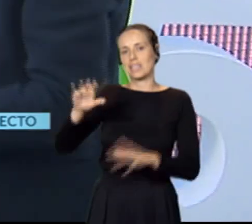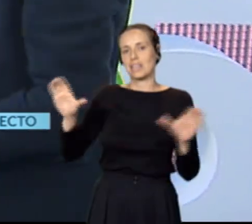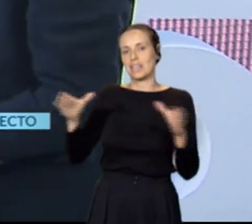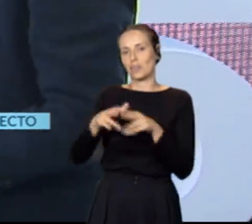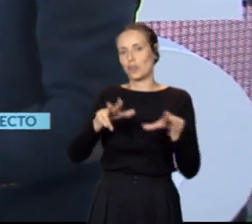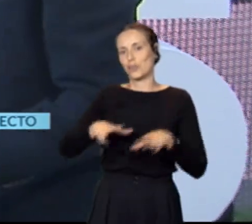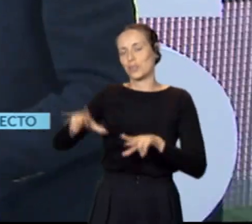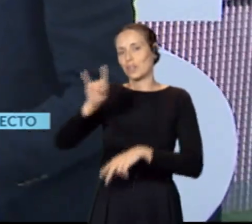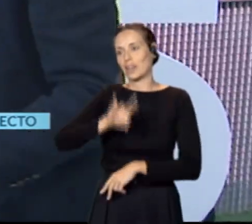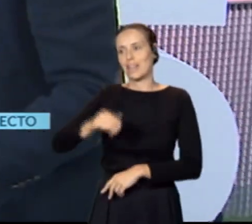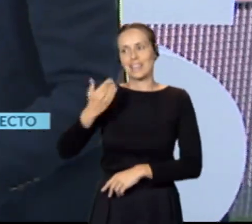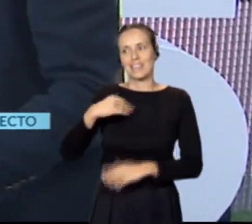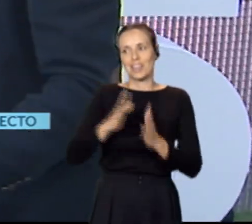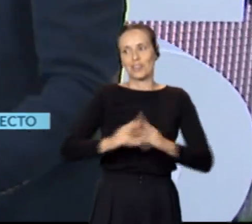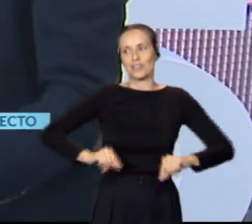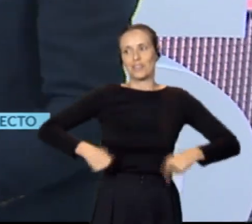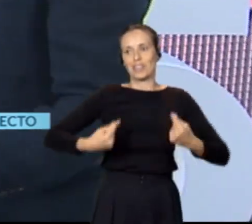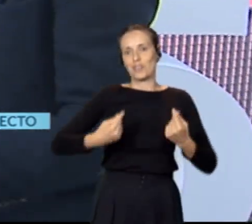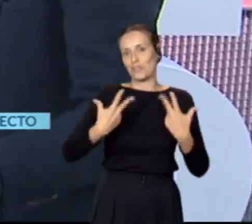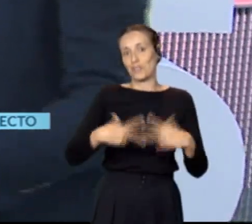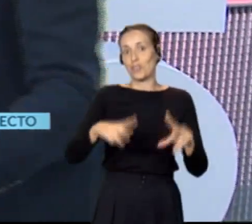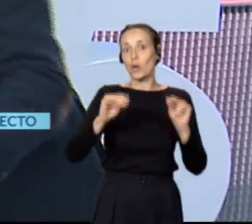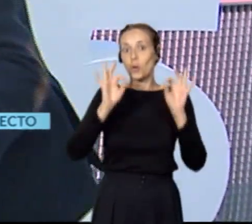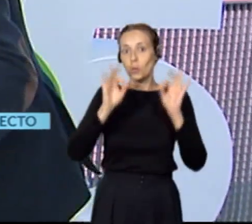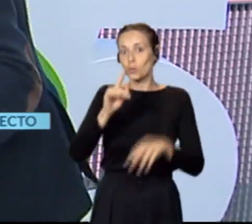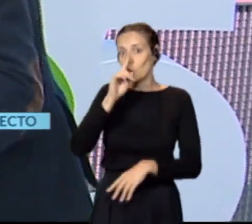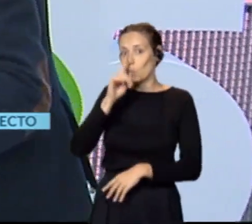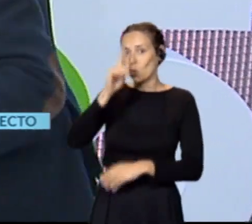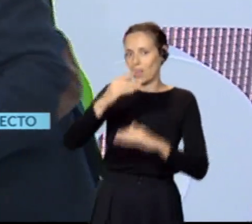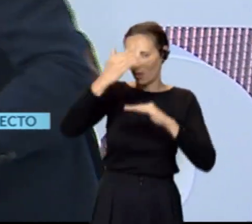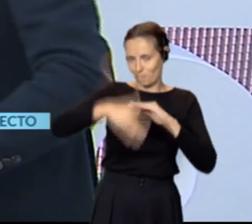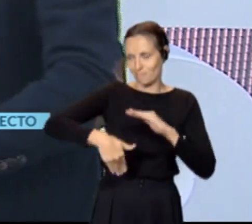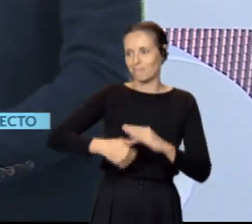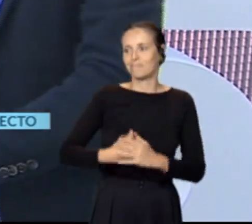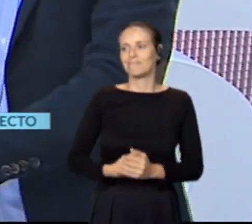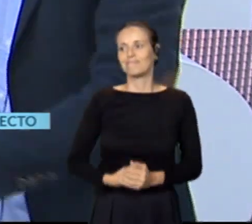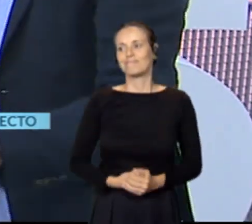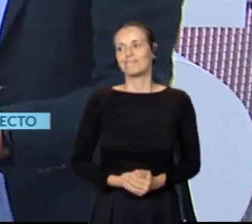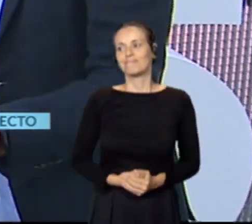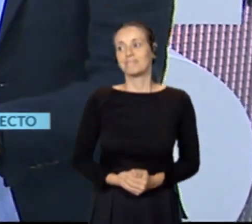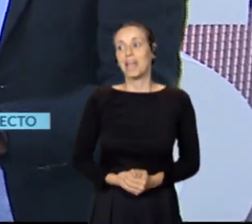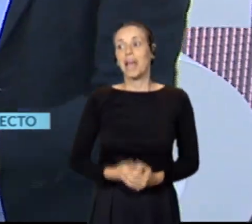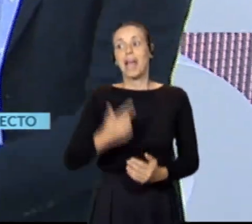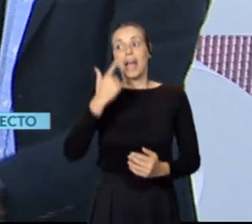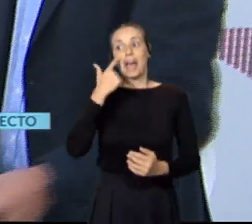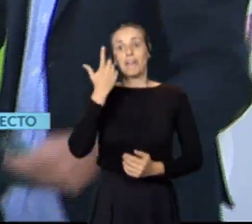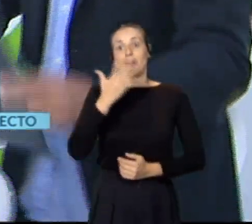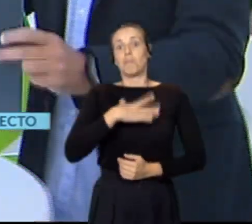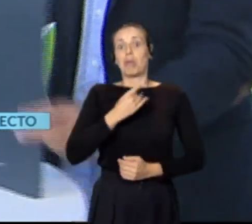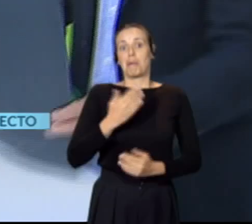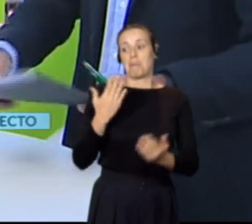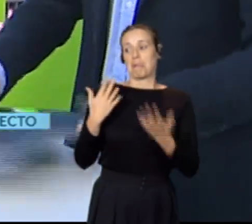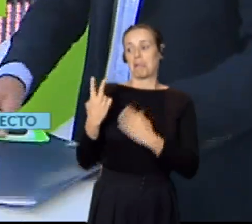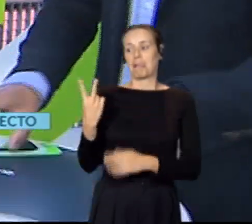firmar ese convenio que tendrá vigencia Durante un año y vamos a ver si podemos hablar con